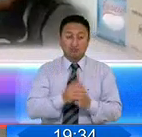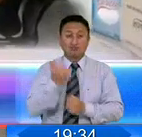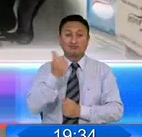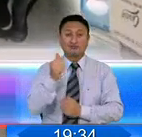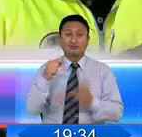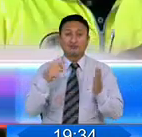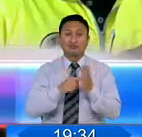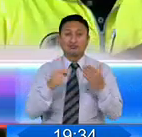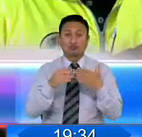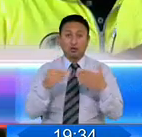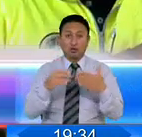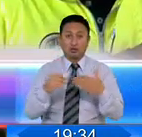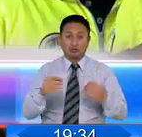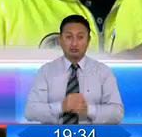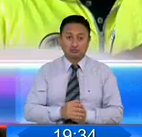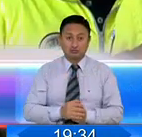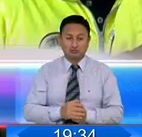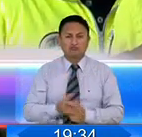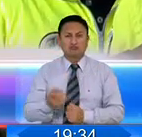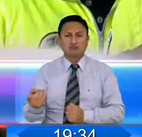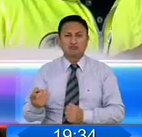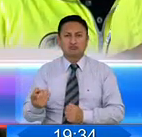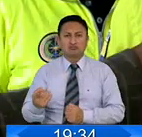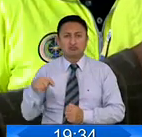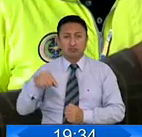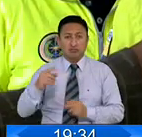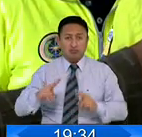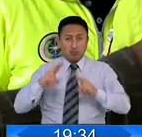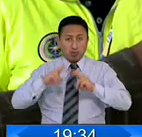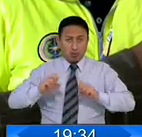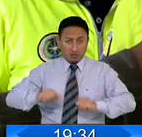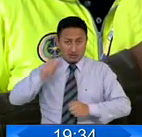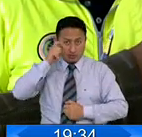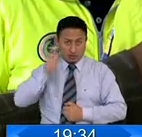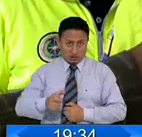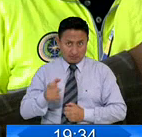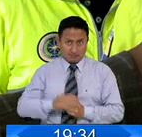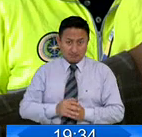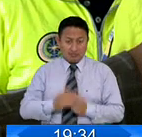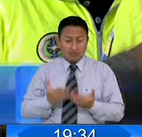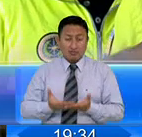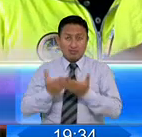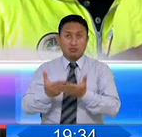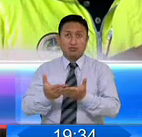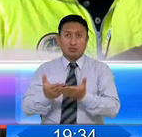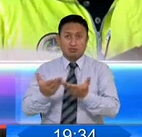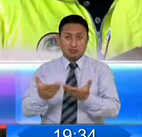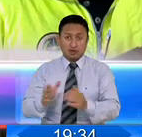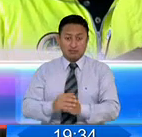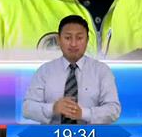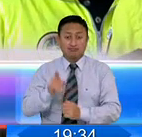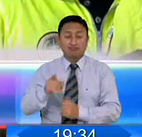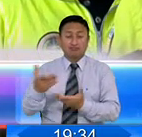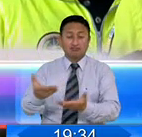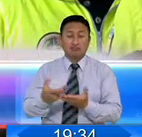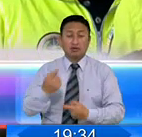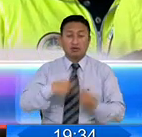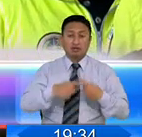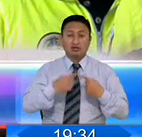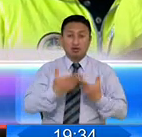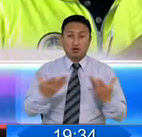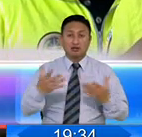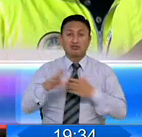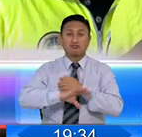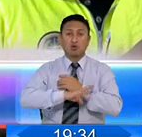$10,000. El delito sería lo que investigaría y determine la fiscalía una vez que se le ponga órdenes, por receptación y comercialización de objetos robados.